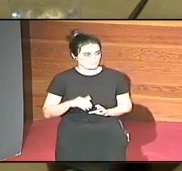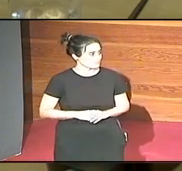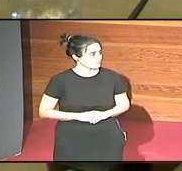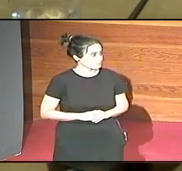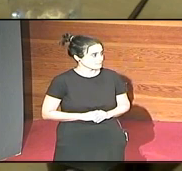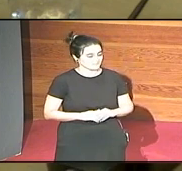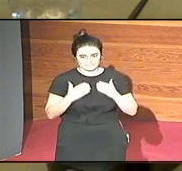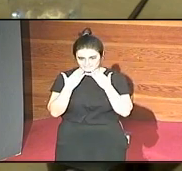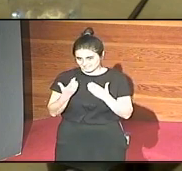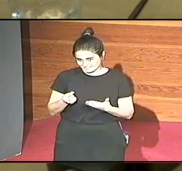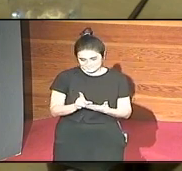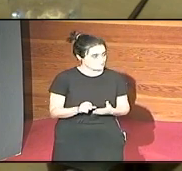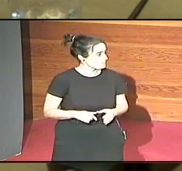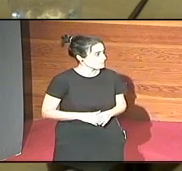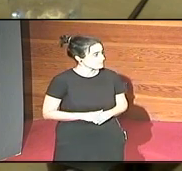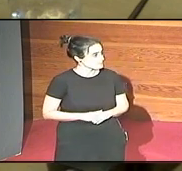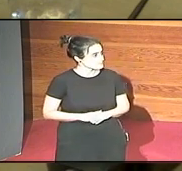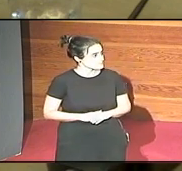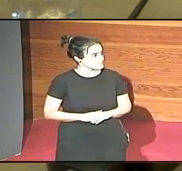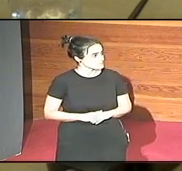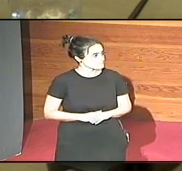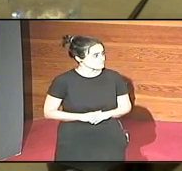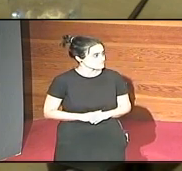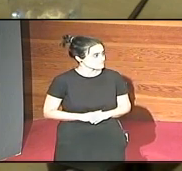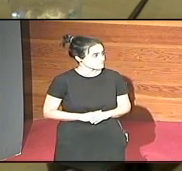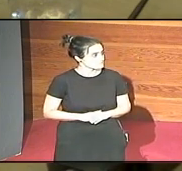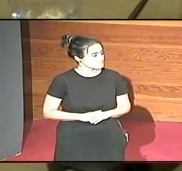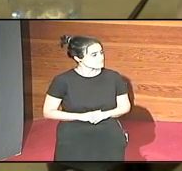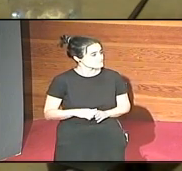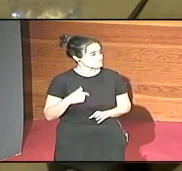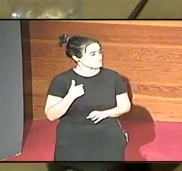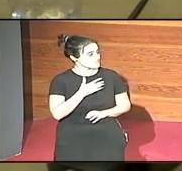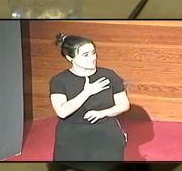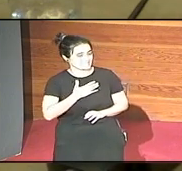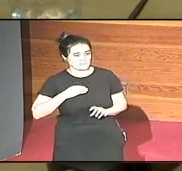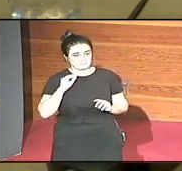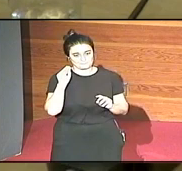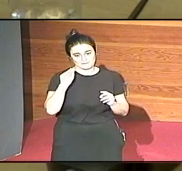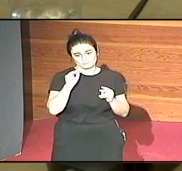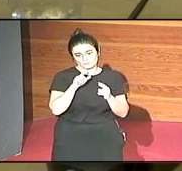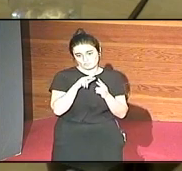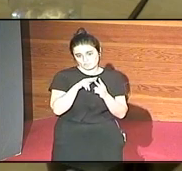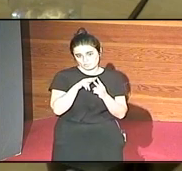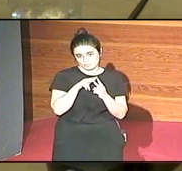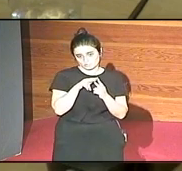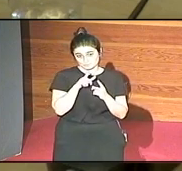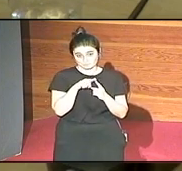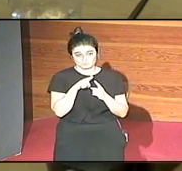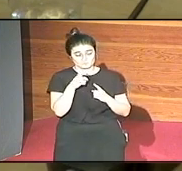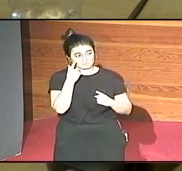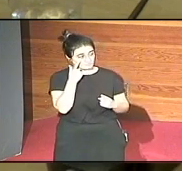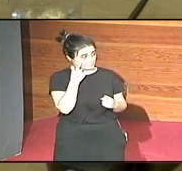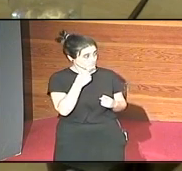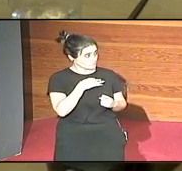Gracias otra vez. Yo quería preguntar dos cosas. Por un lado, si se podría considerar